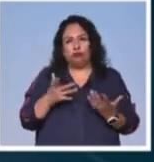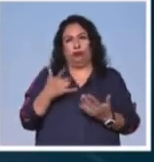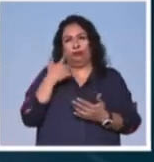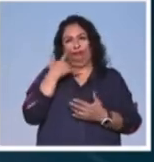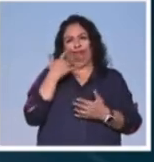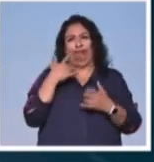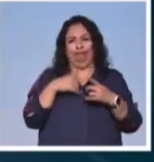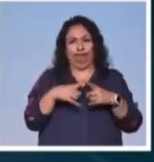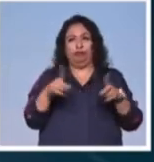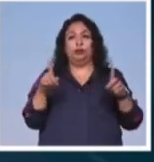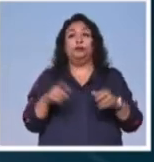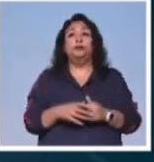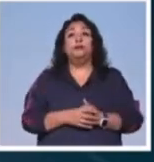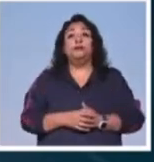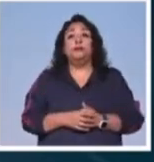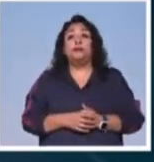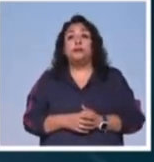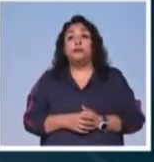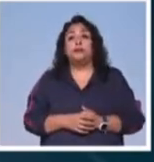bizarro.